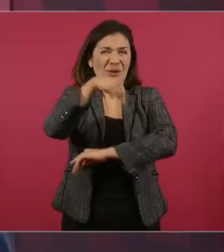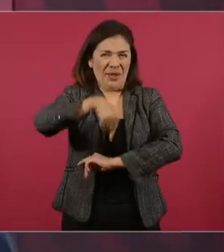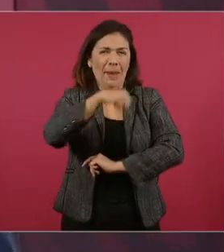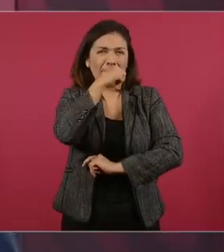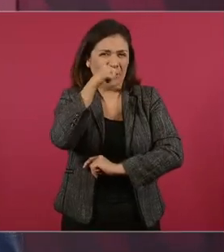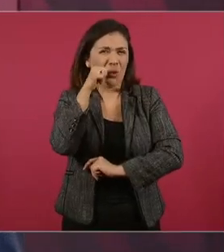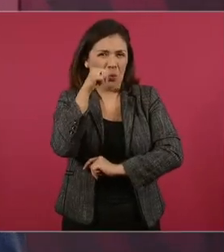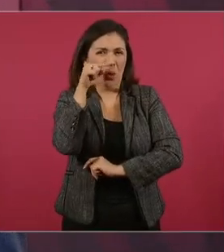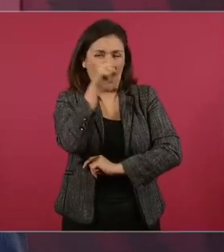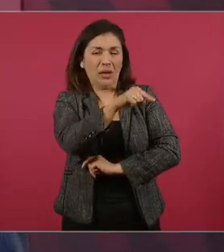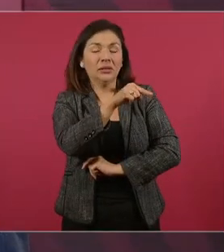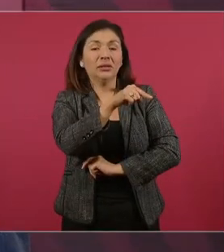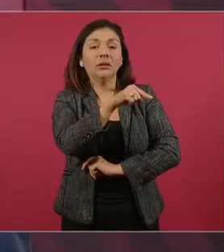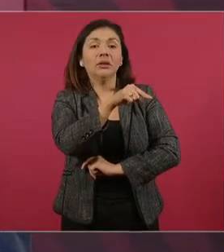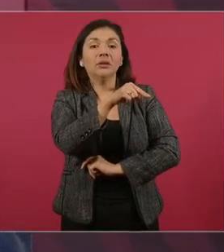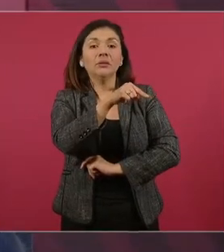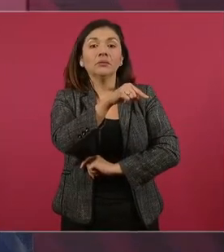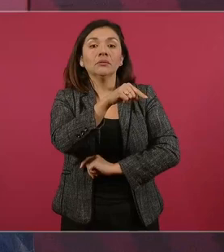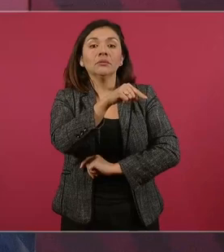México,